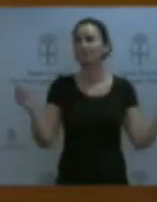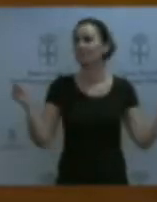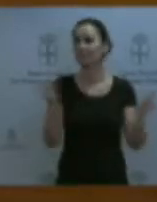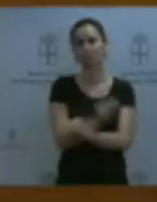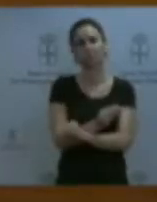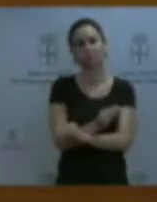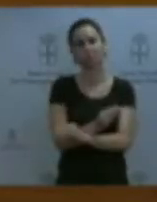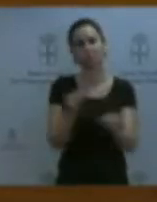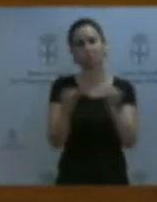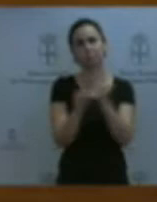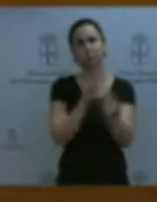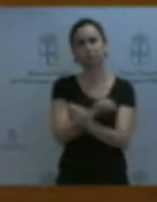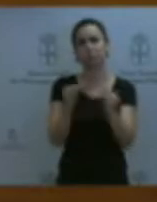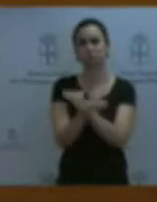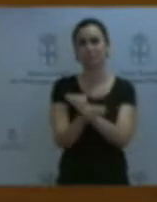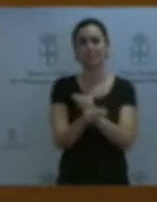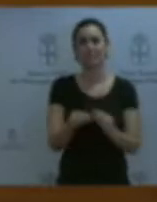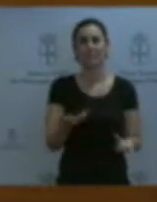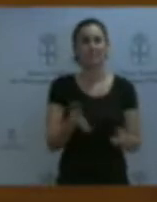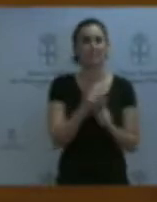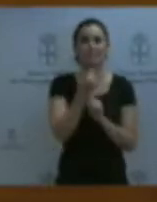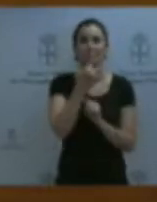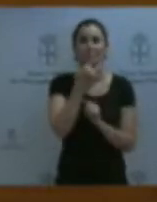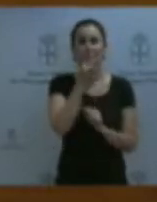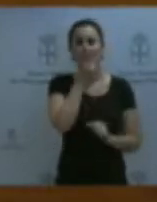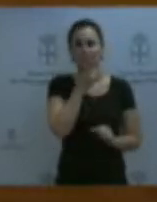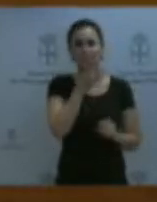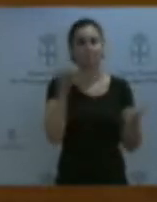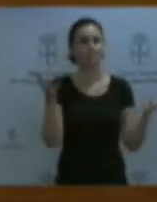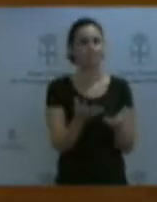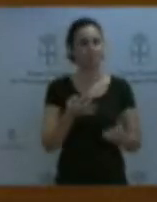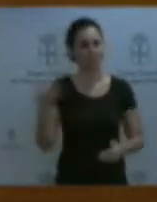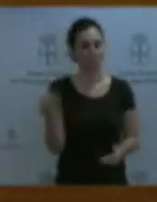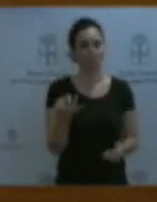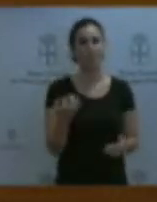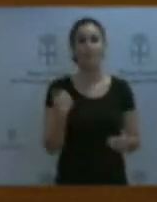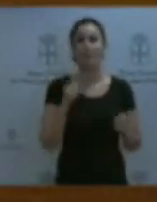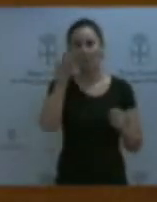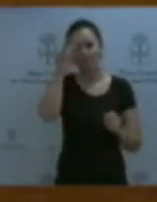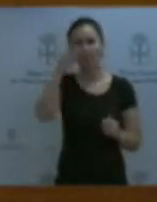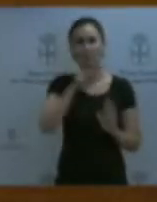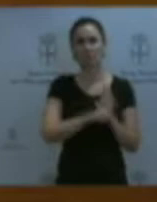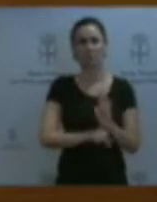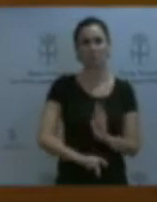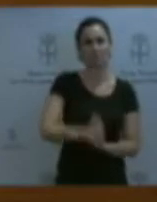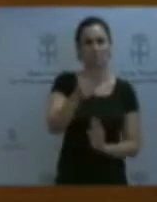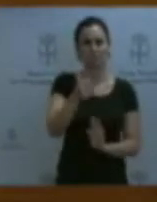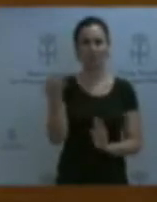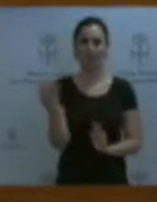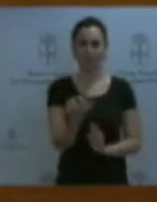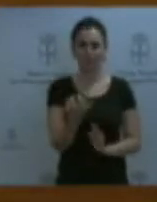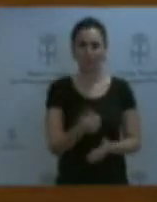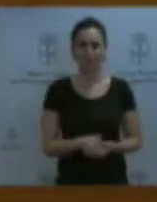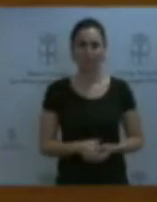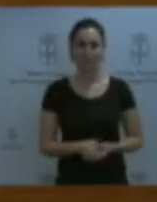y se necesita de forma urgente la aprobación ya de unas normas específicas que sean, además que sabemos que van a ser de consenso porque así